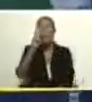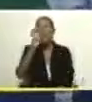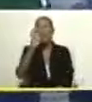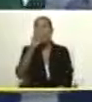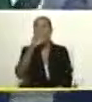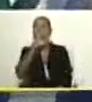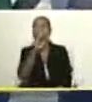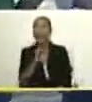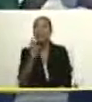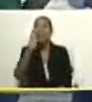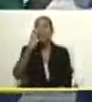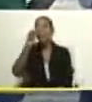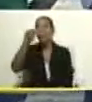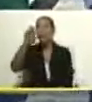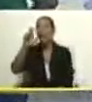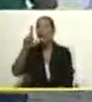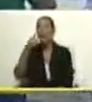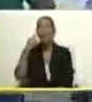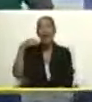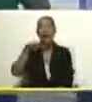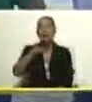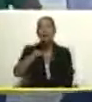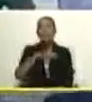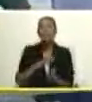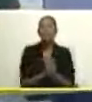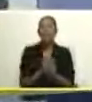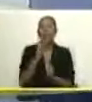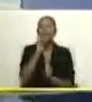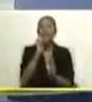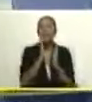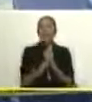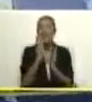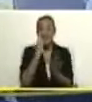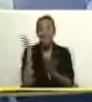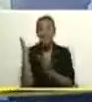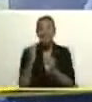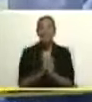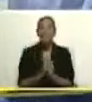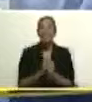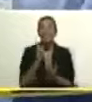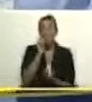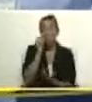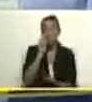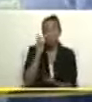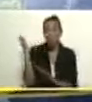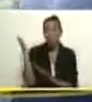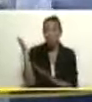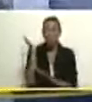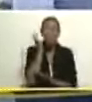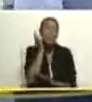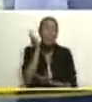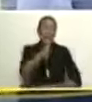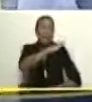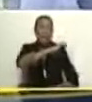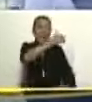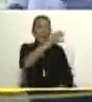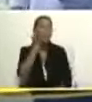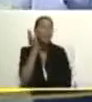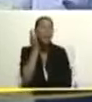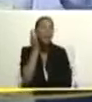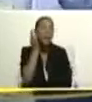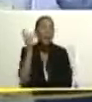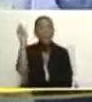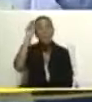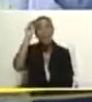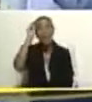Bricomiles, mi saludo. Ah, aquí está Norma Rangel, la directora, la